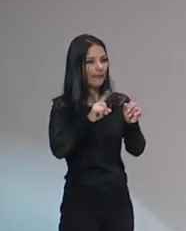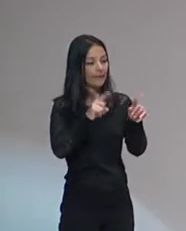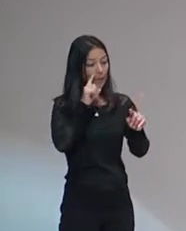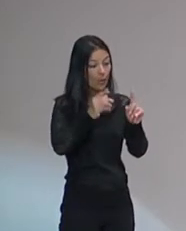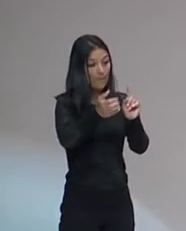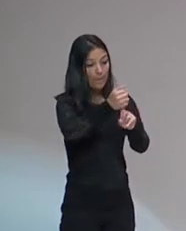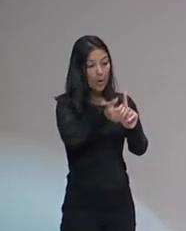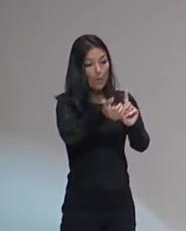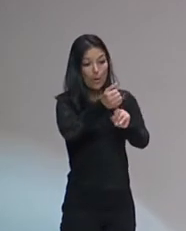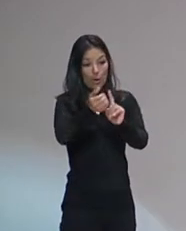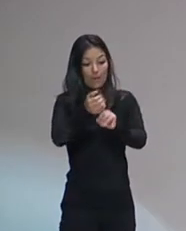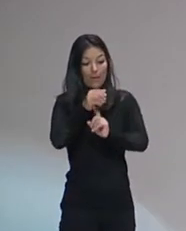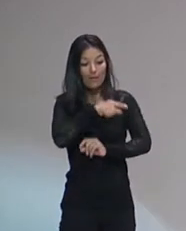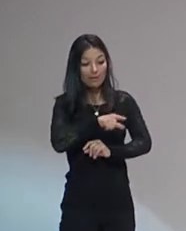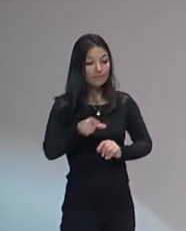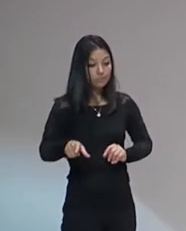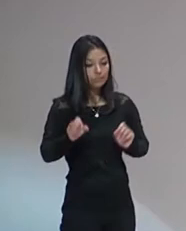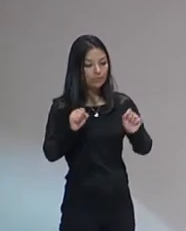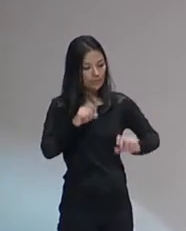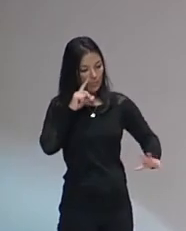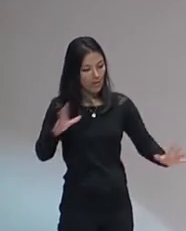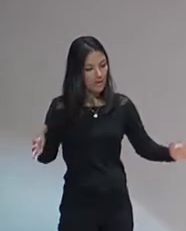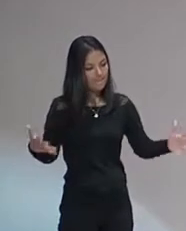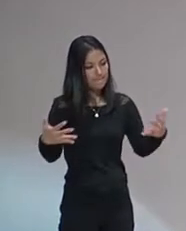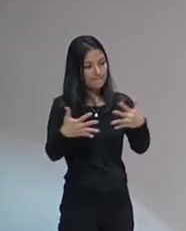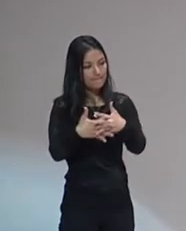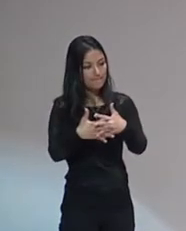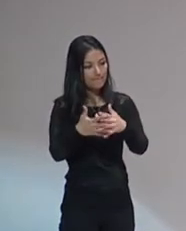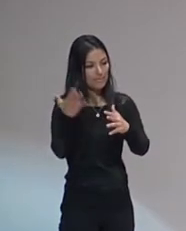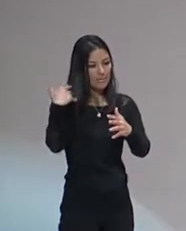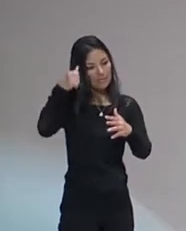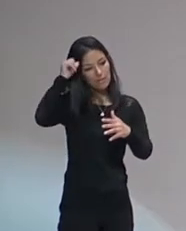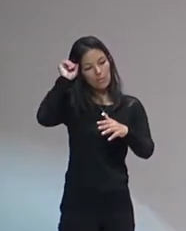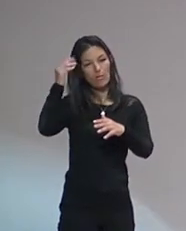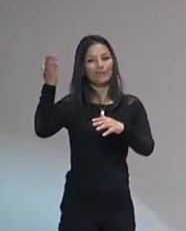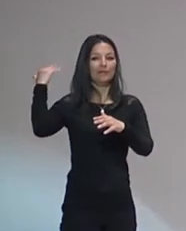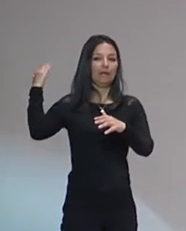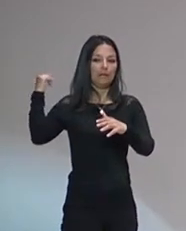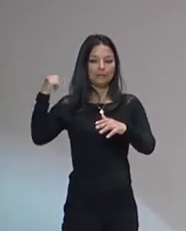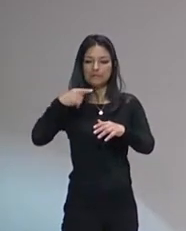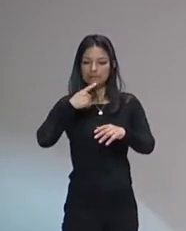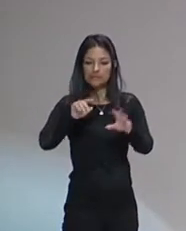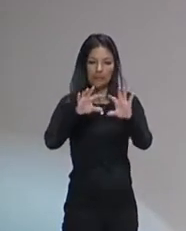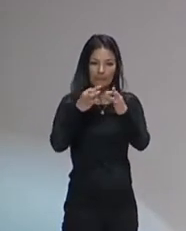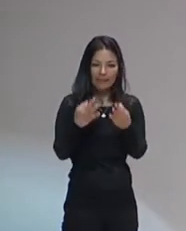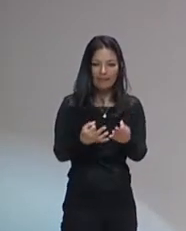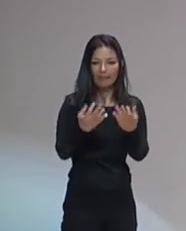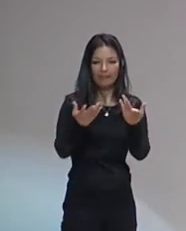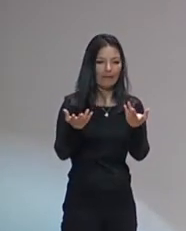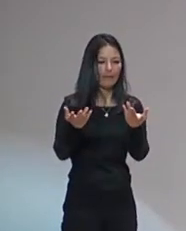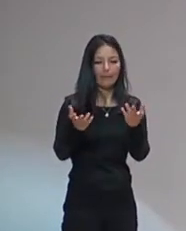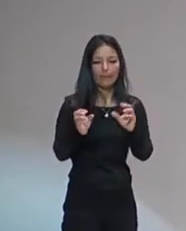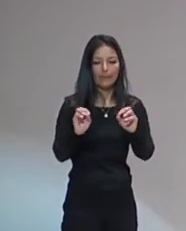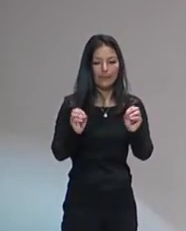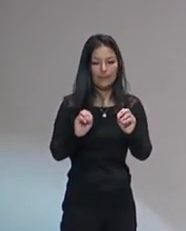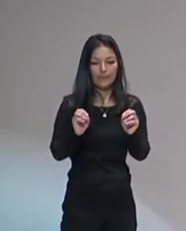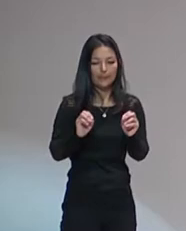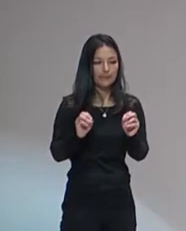memoria colectiva en el sentido de lo que nos tocó vivir, ¿verdad?, a la familia, o lo que nos tocó